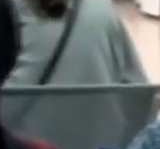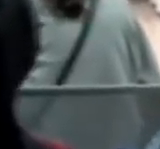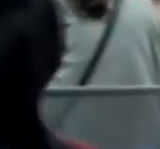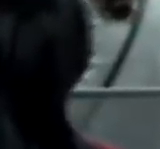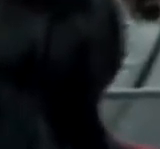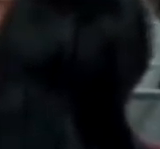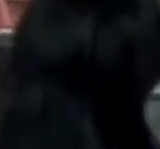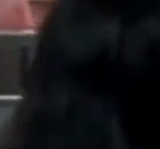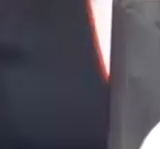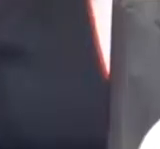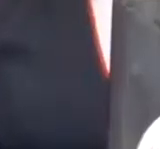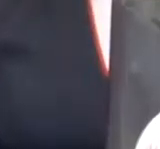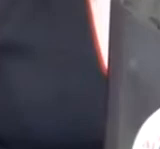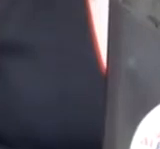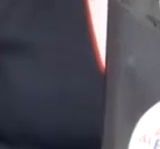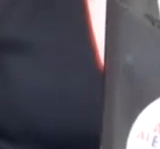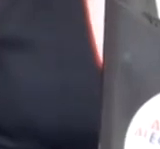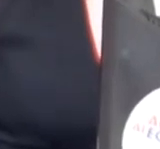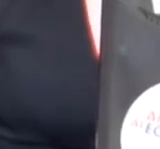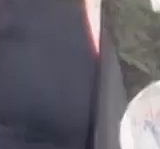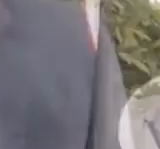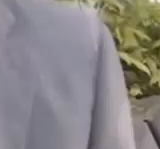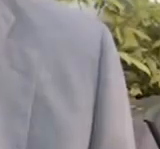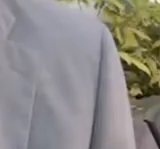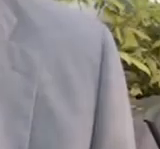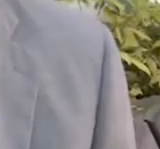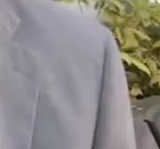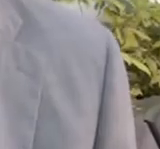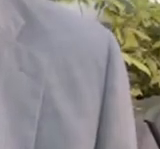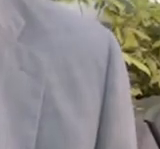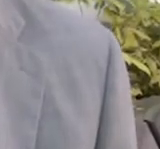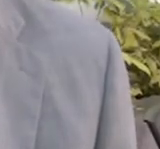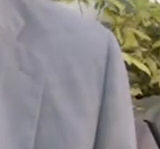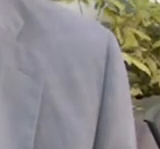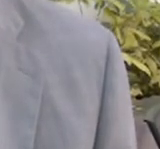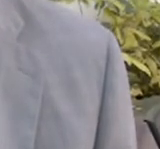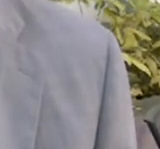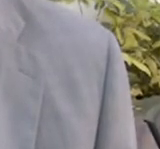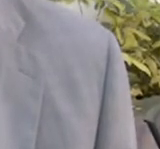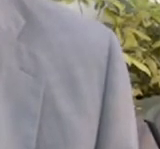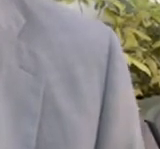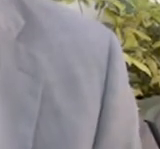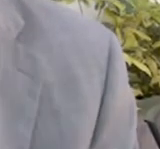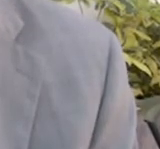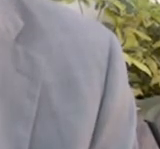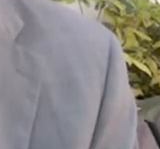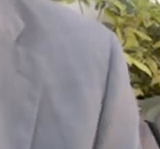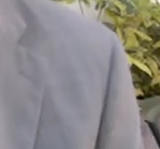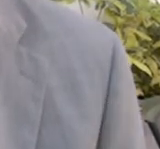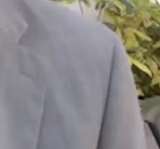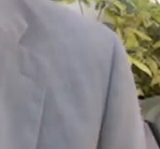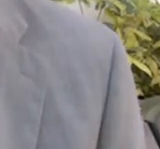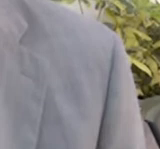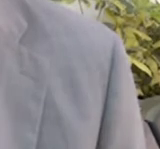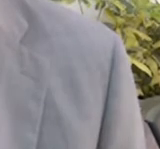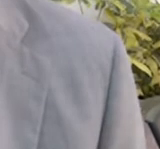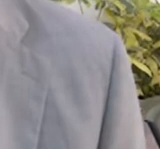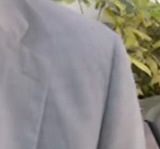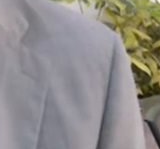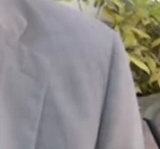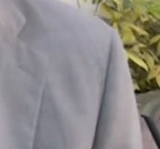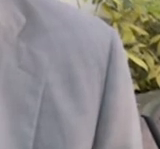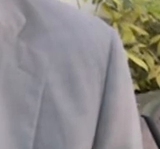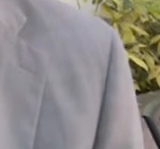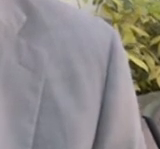que existe más consumo por parte de la ciudadanía. Si uno revisa las cifras del Servicio a Rentas Internas del mes de mayo del 2017